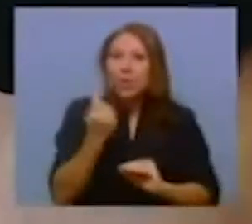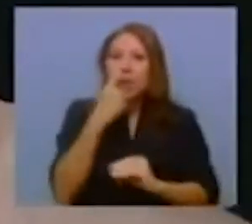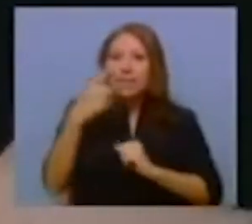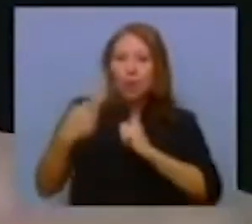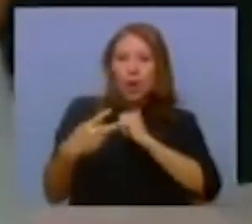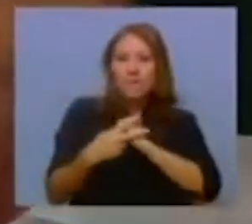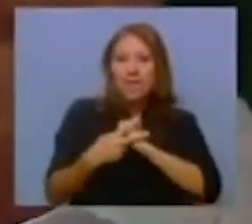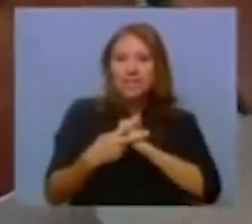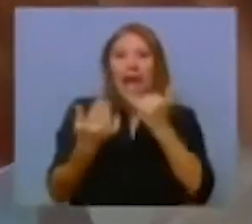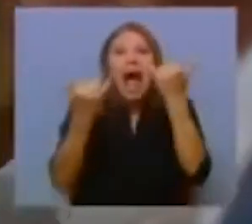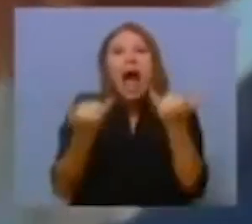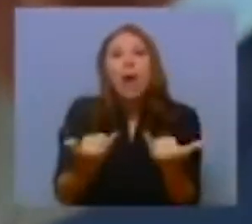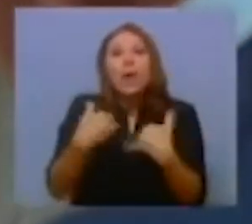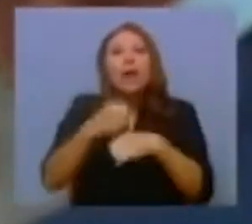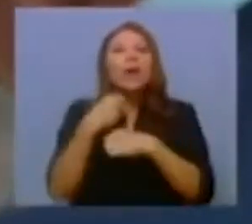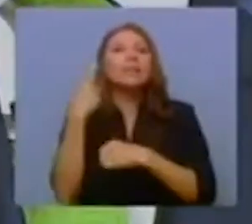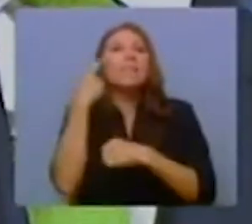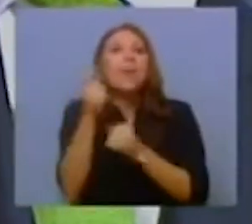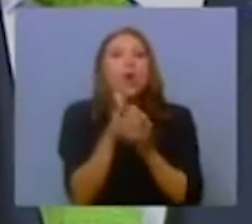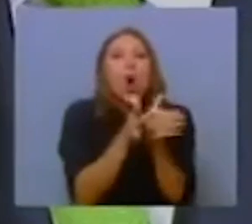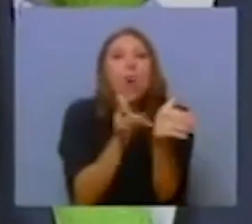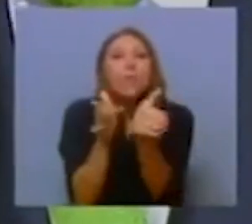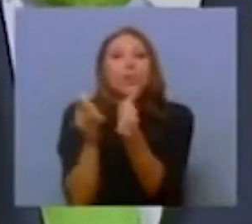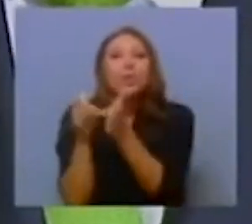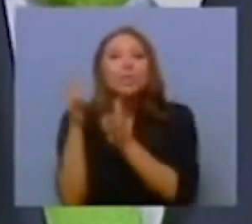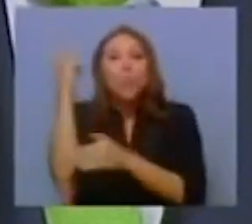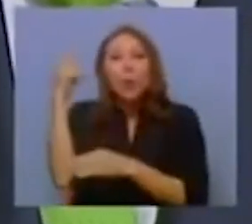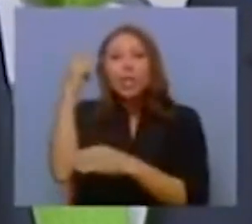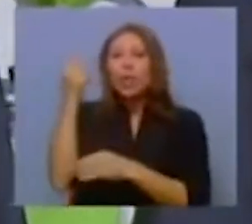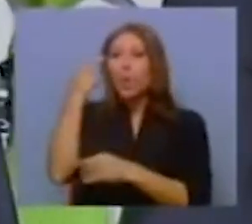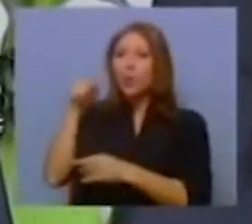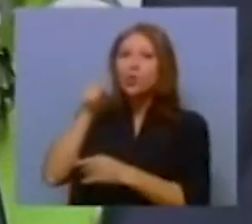ahora por oportunismo político, porque